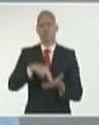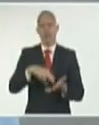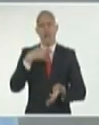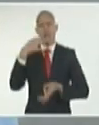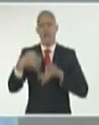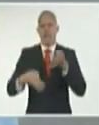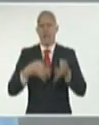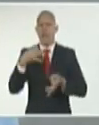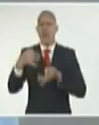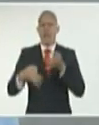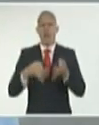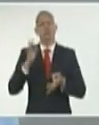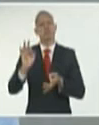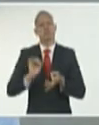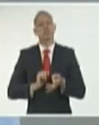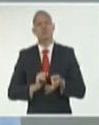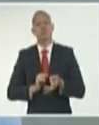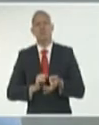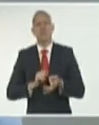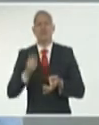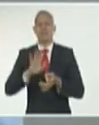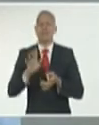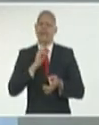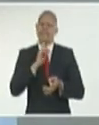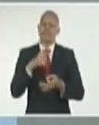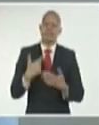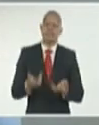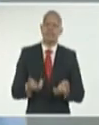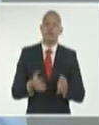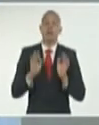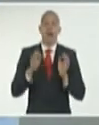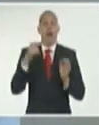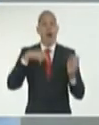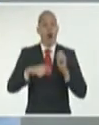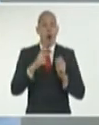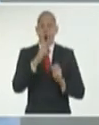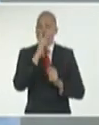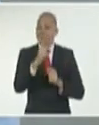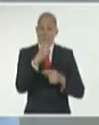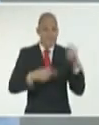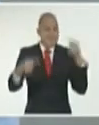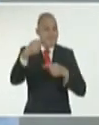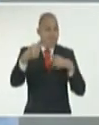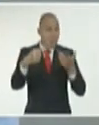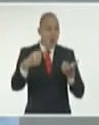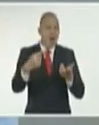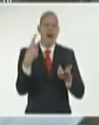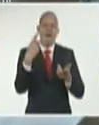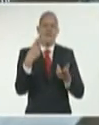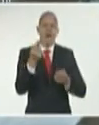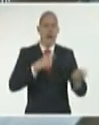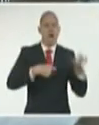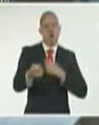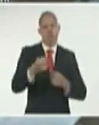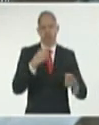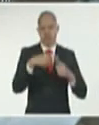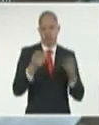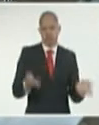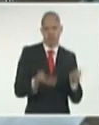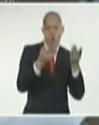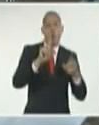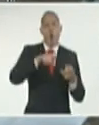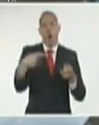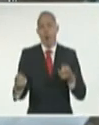Miguel Díaz-Canel Bermúdez, dejó claro que la tarea económica e ideológica y el desempeño del partido son asuntos de